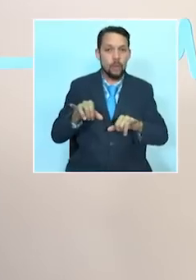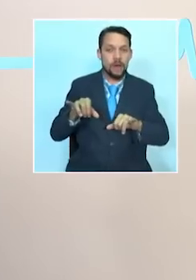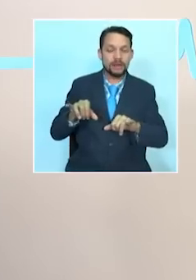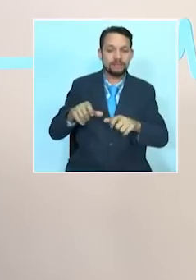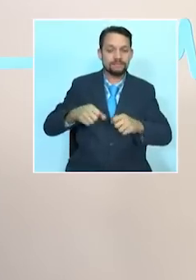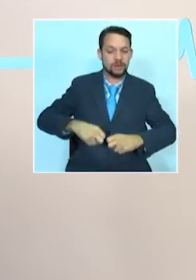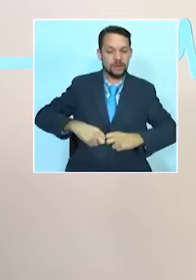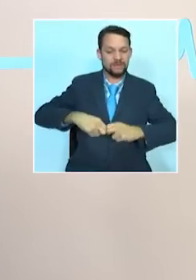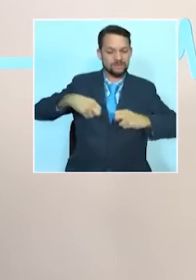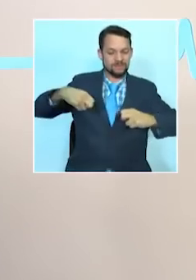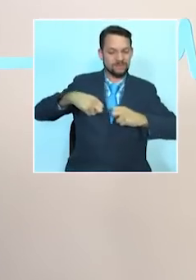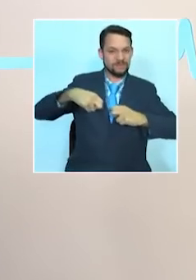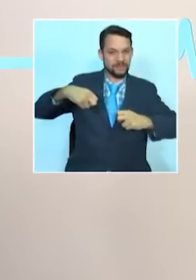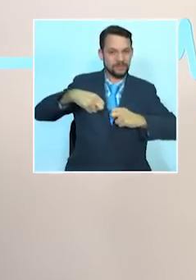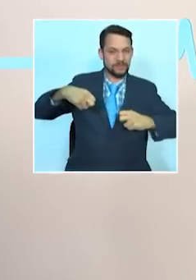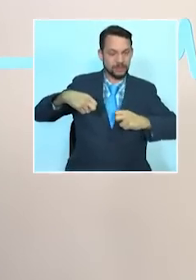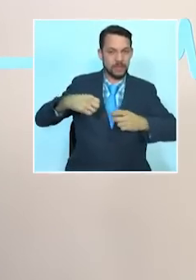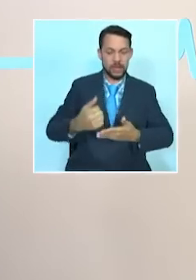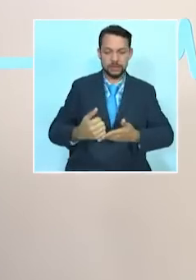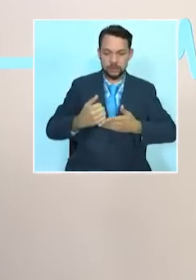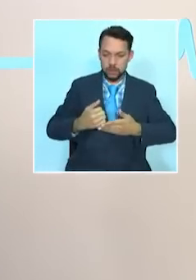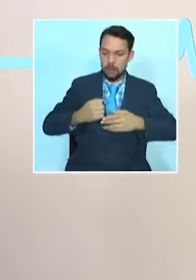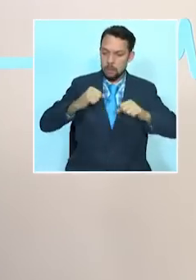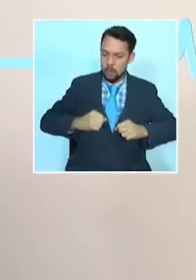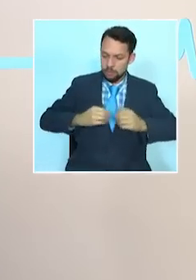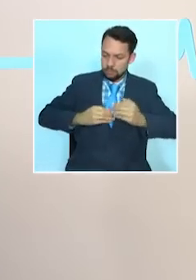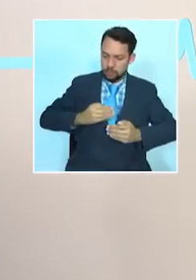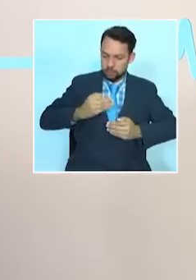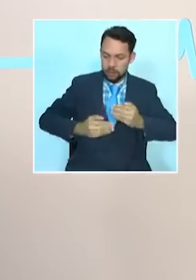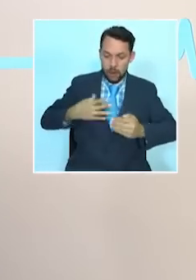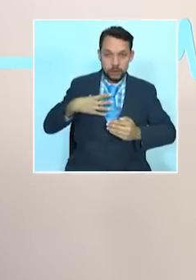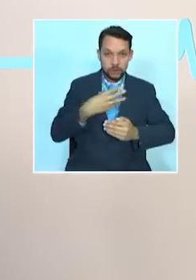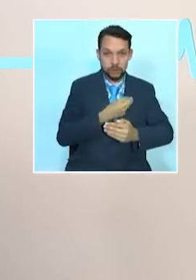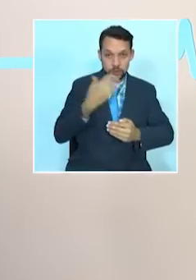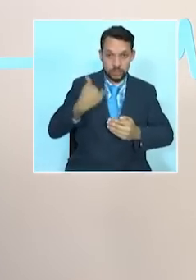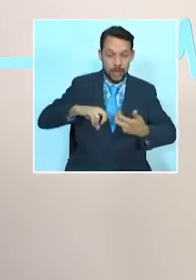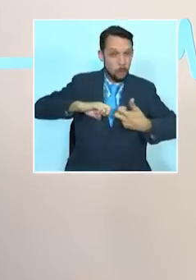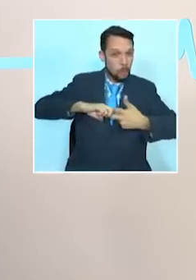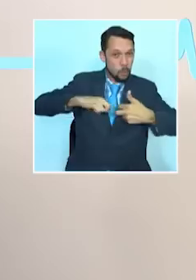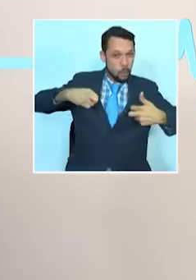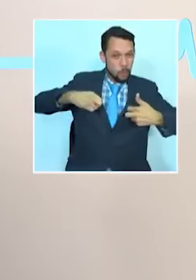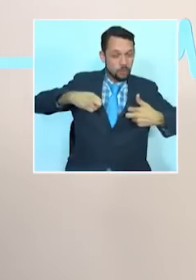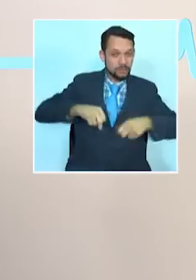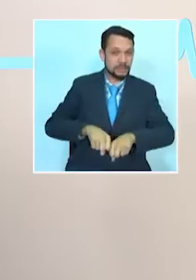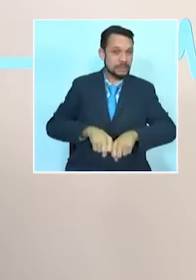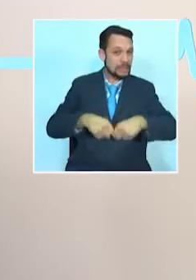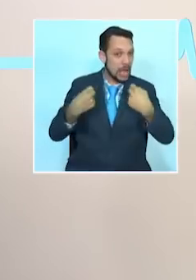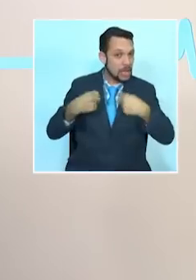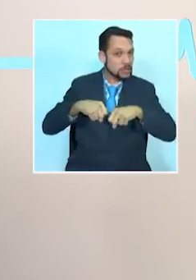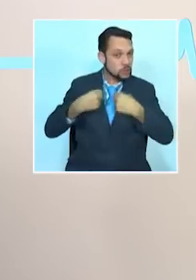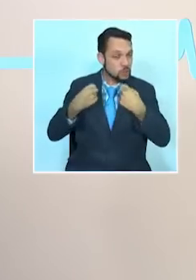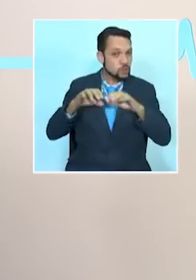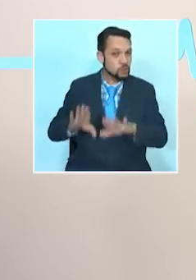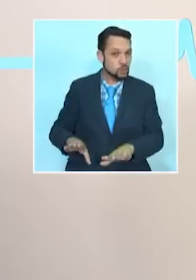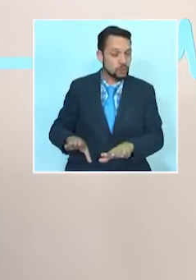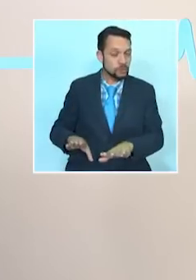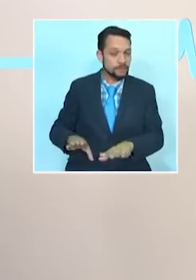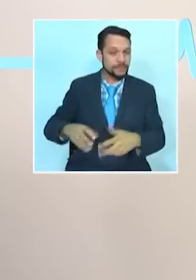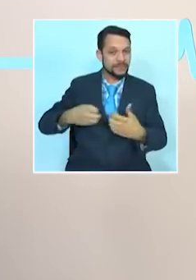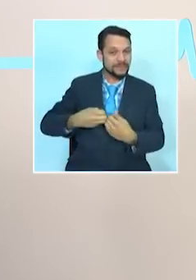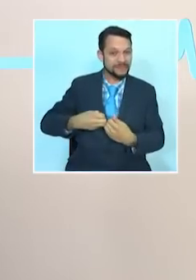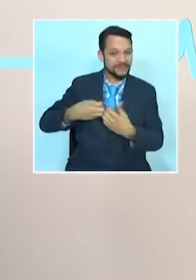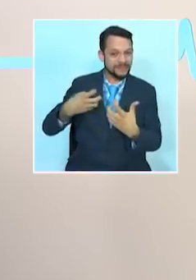en todo este proceso cuando nosotros tenemos un desgaste artic particular por una artrosis que es lo que es el el